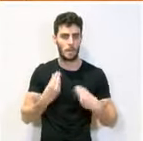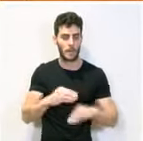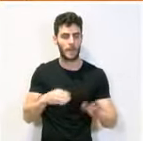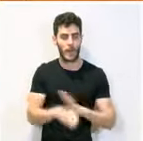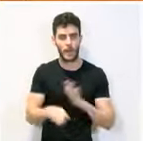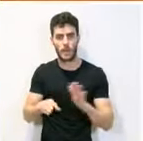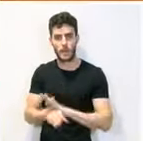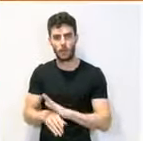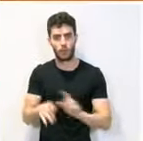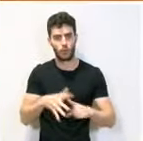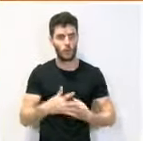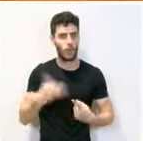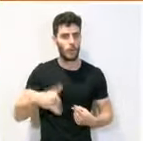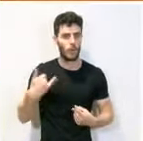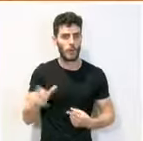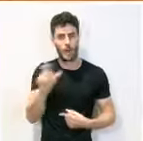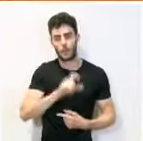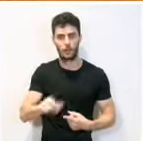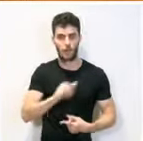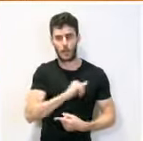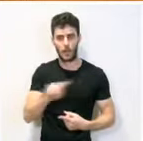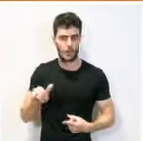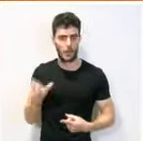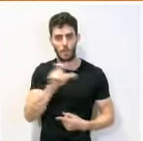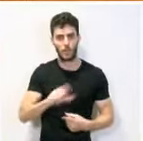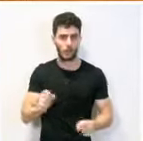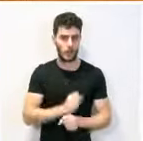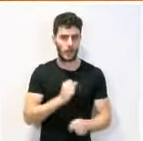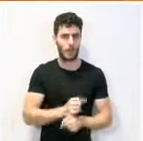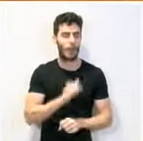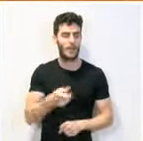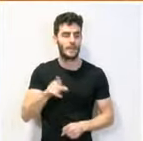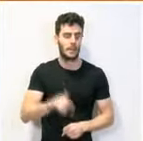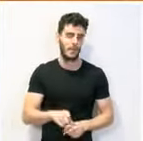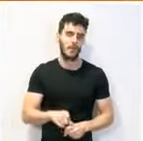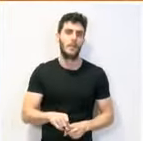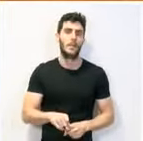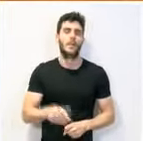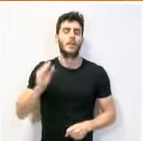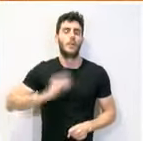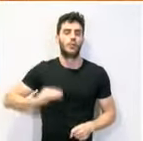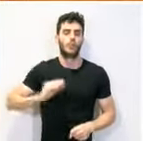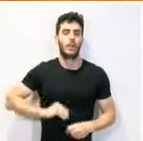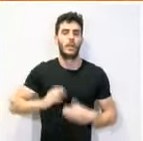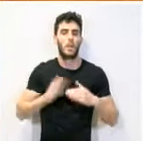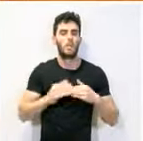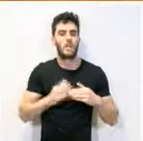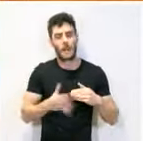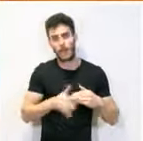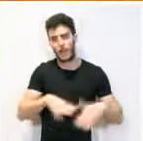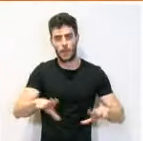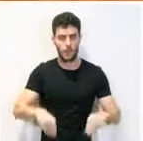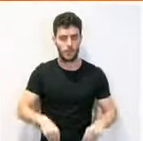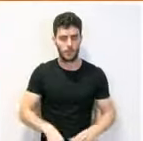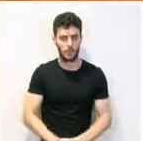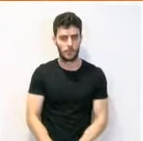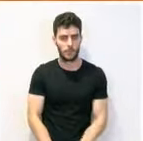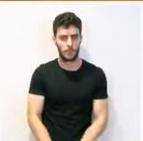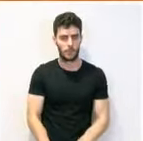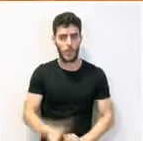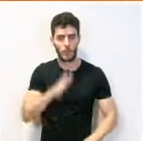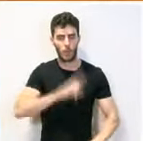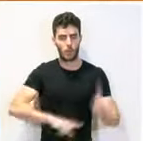en situación de vulnerabilidad a personas con empleo y con salarios mínimamente aceptables. Porque el